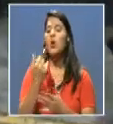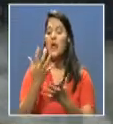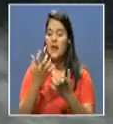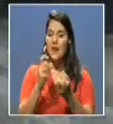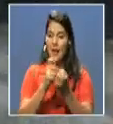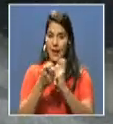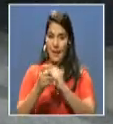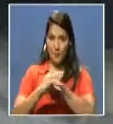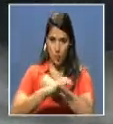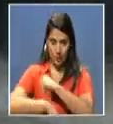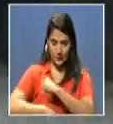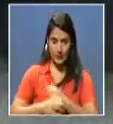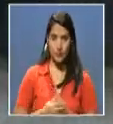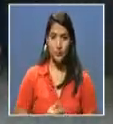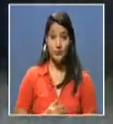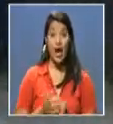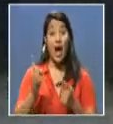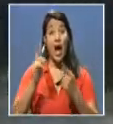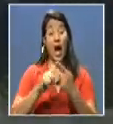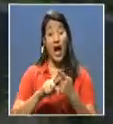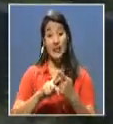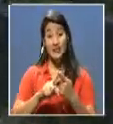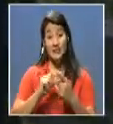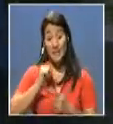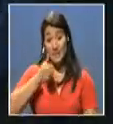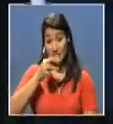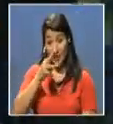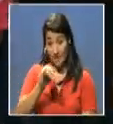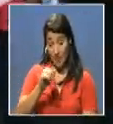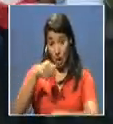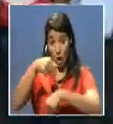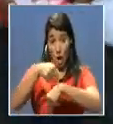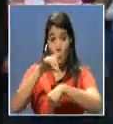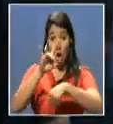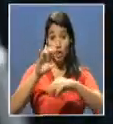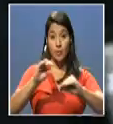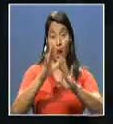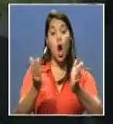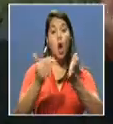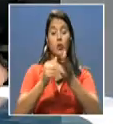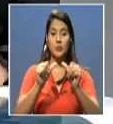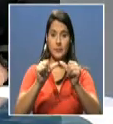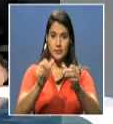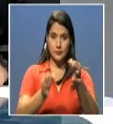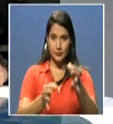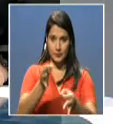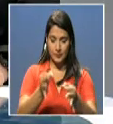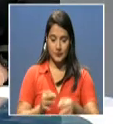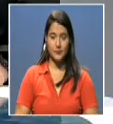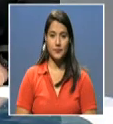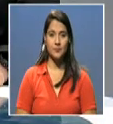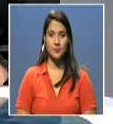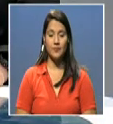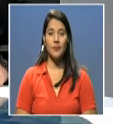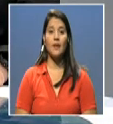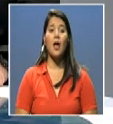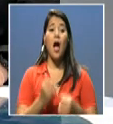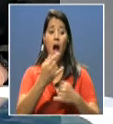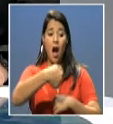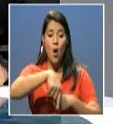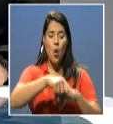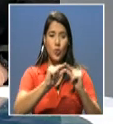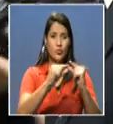posición del Ministerio Público. Será hasta este miércoles a las 8 de la mañana que se reanude. Y el Frente Gremial